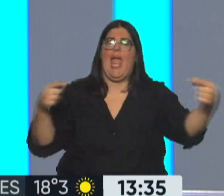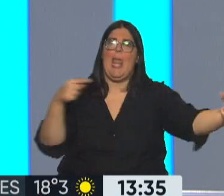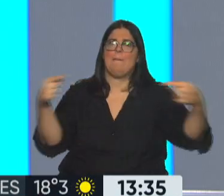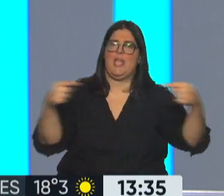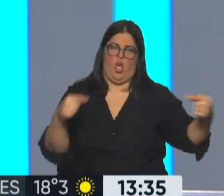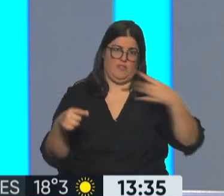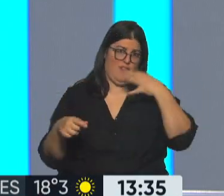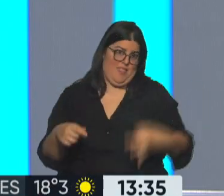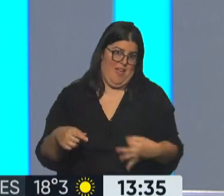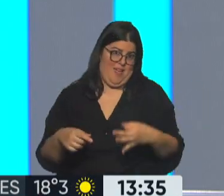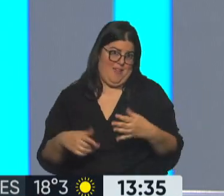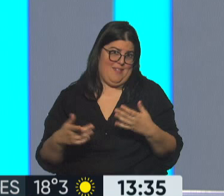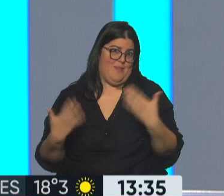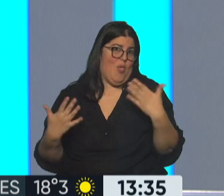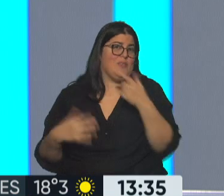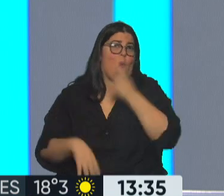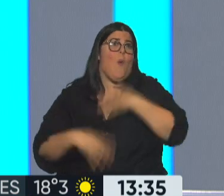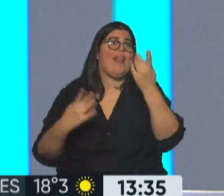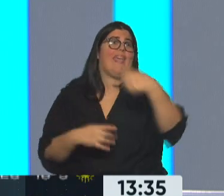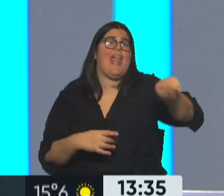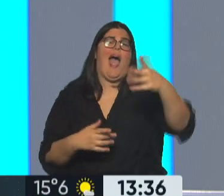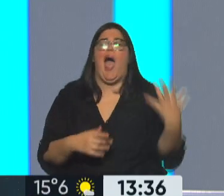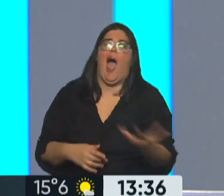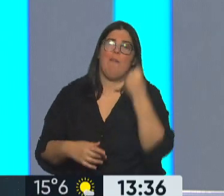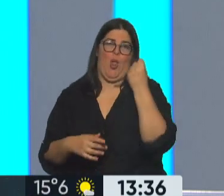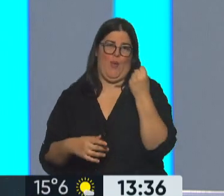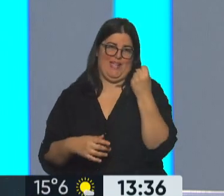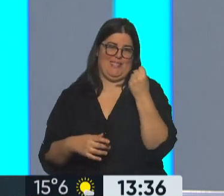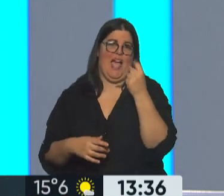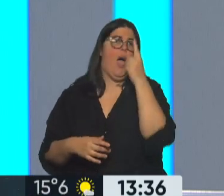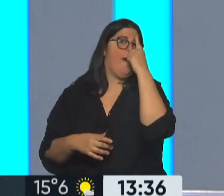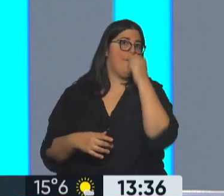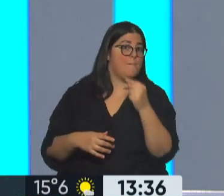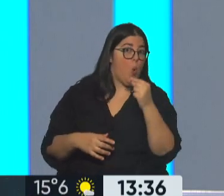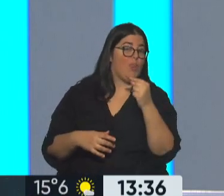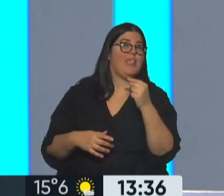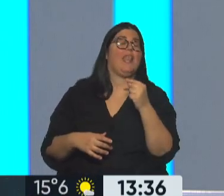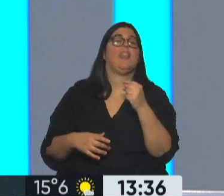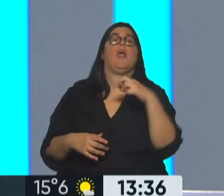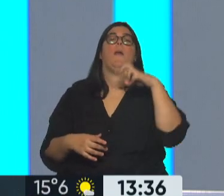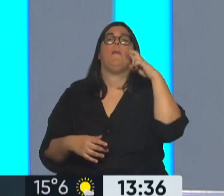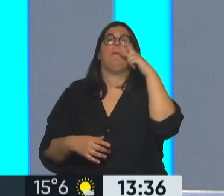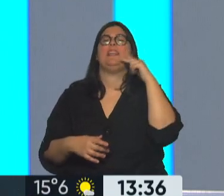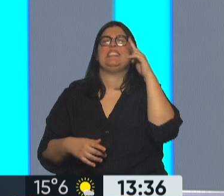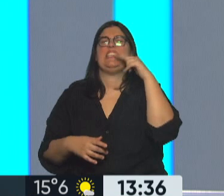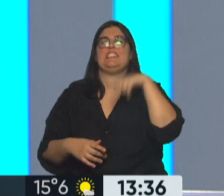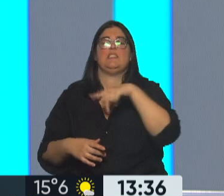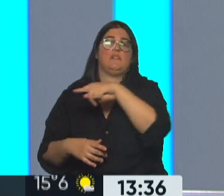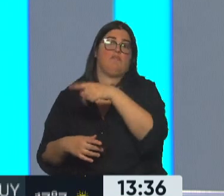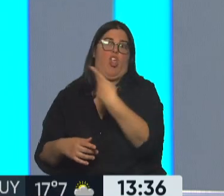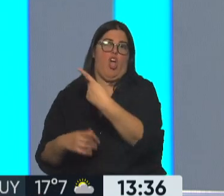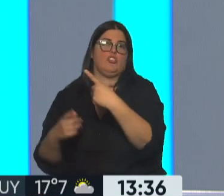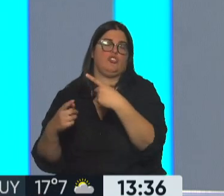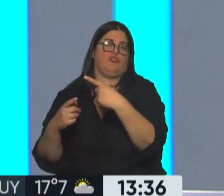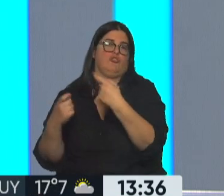aprovechado el vínculo ostensiblemente roto entre Putin y Brzezinski para, digamos, hacer